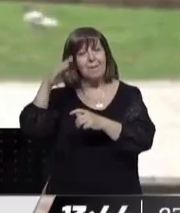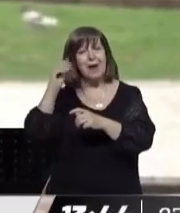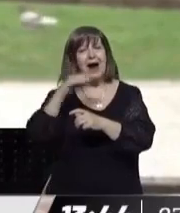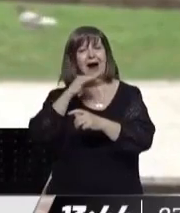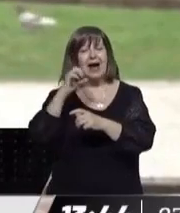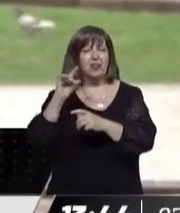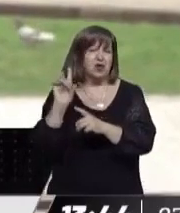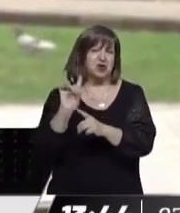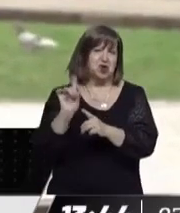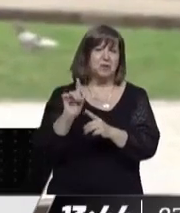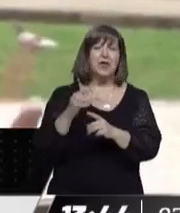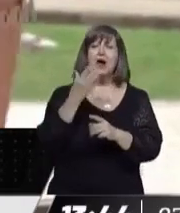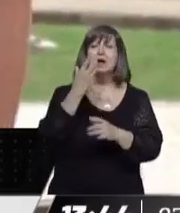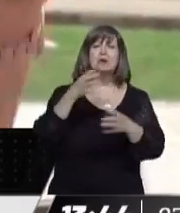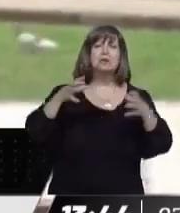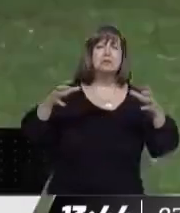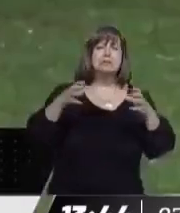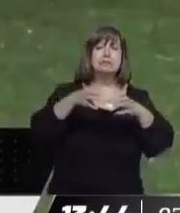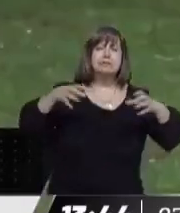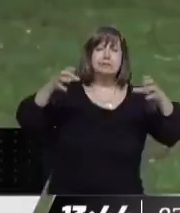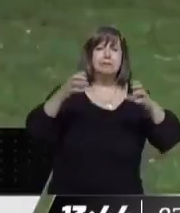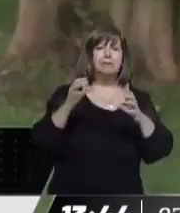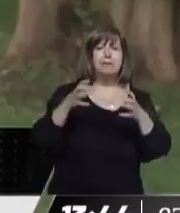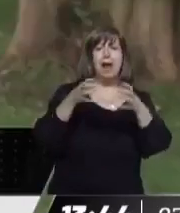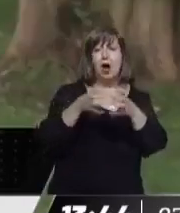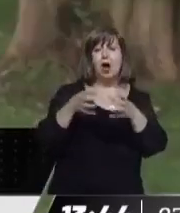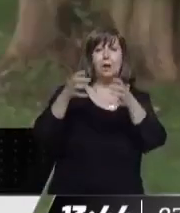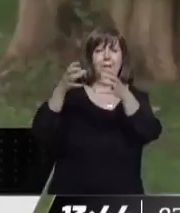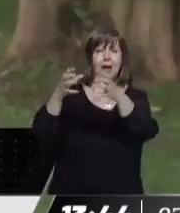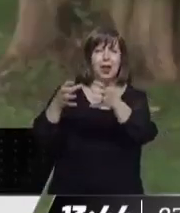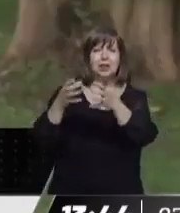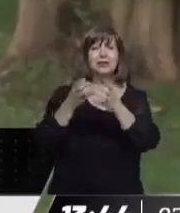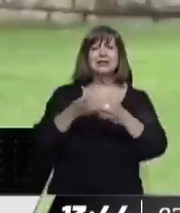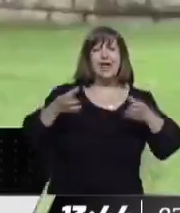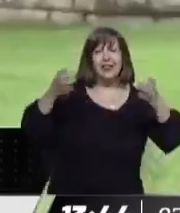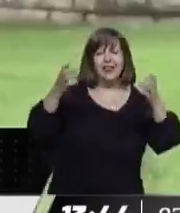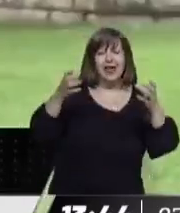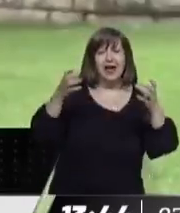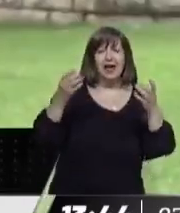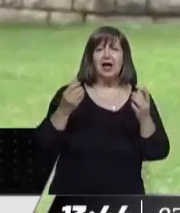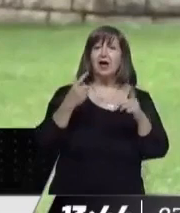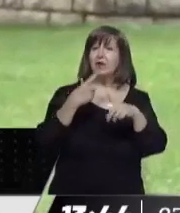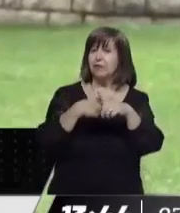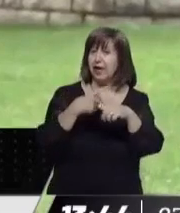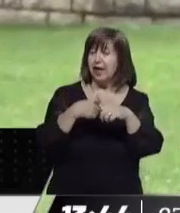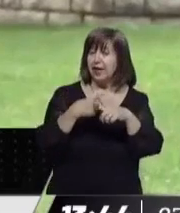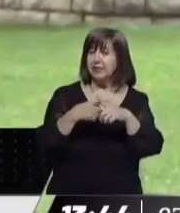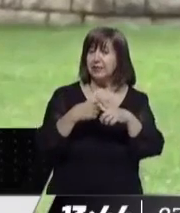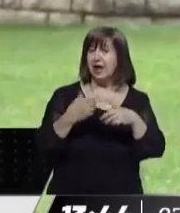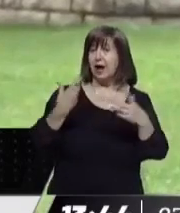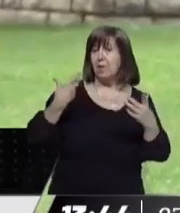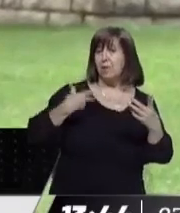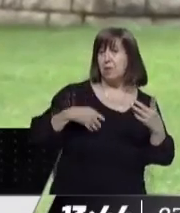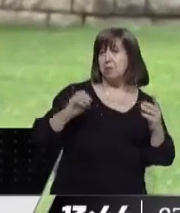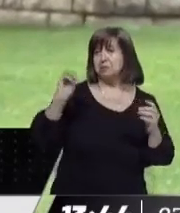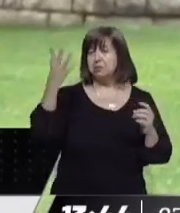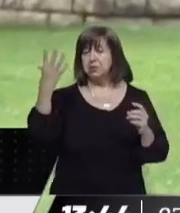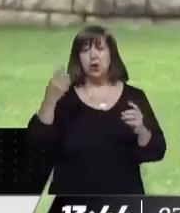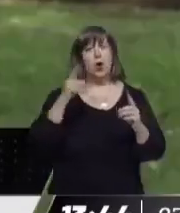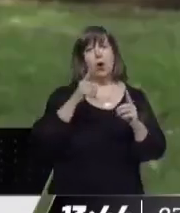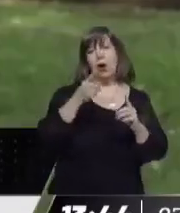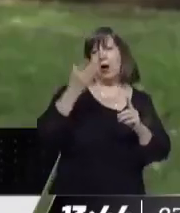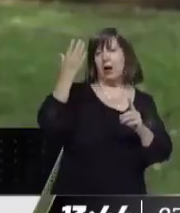preferís agarrar? ¿Sandía o melón? Melón. Melón. Sandía. ¿La fiesta tradicional o moderna?